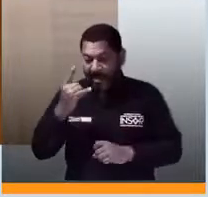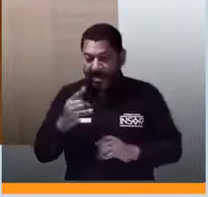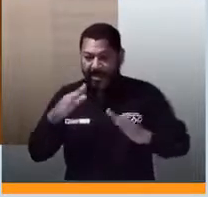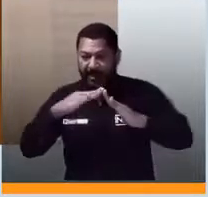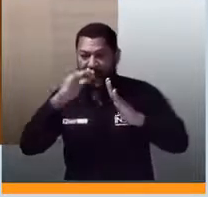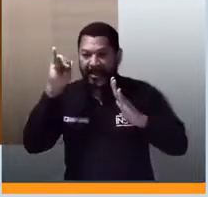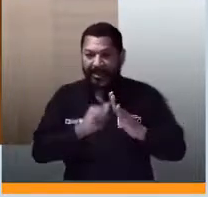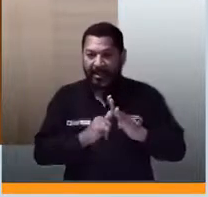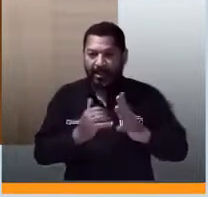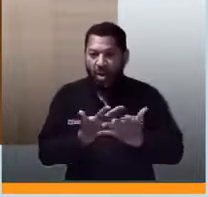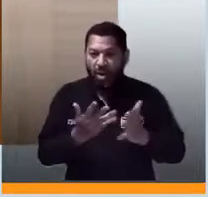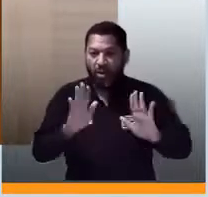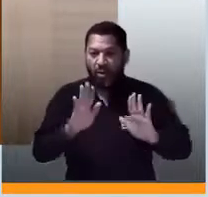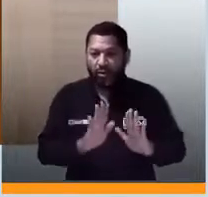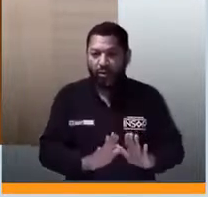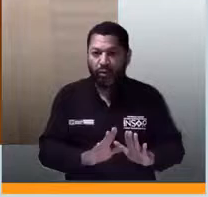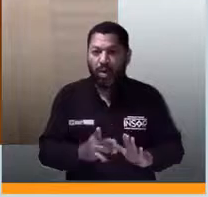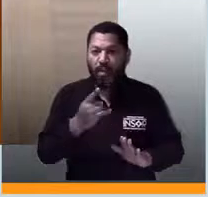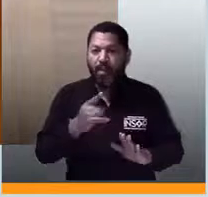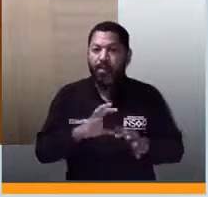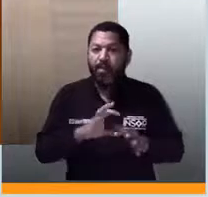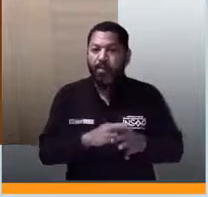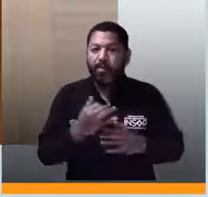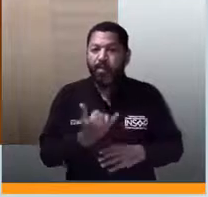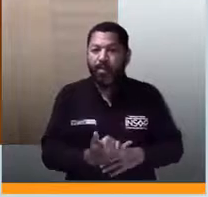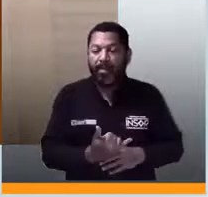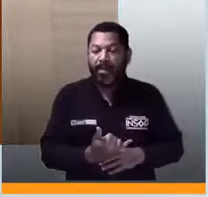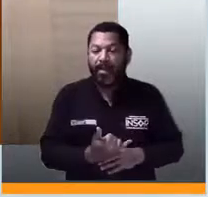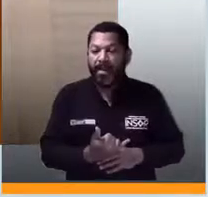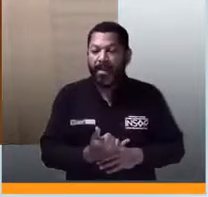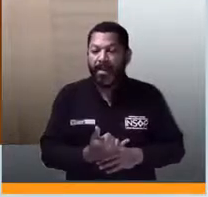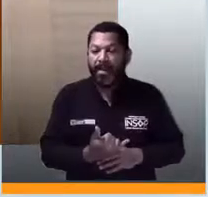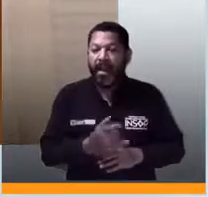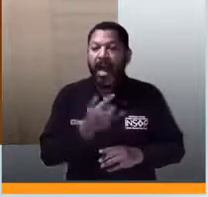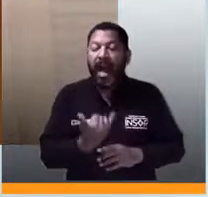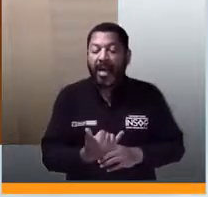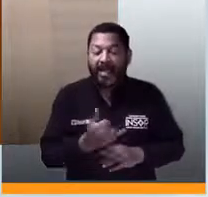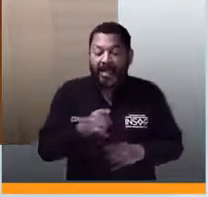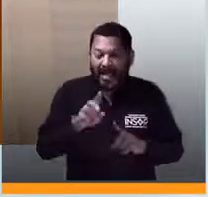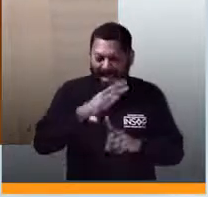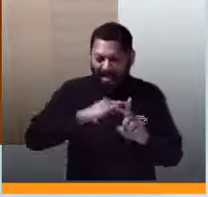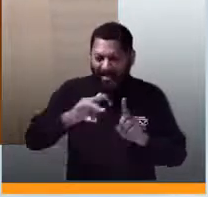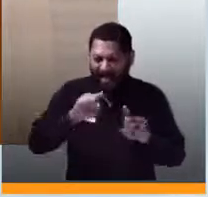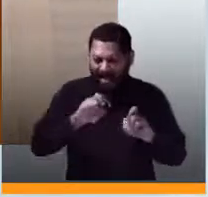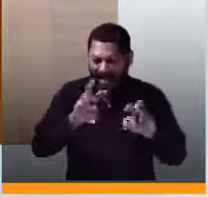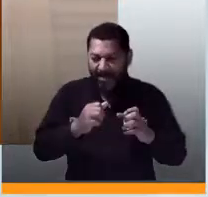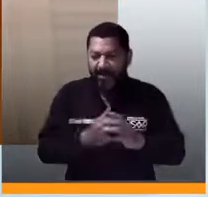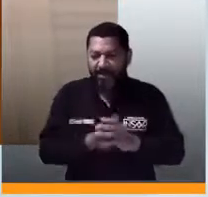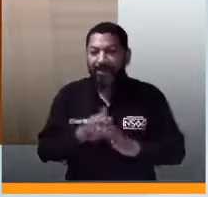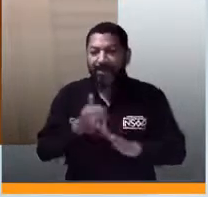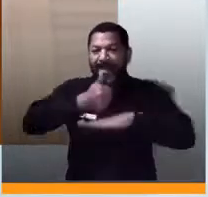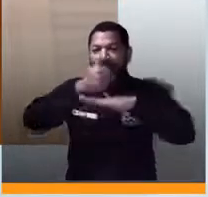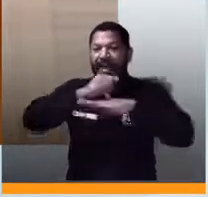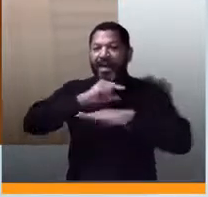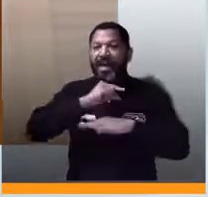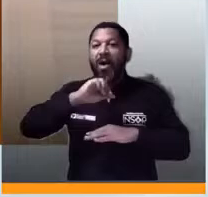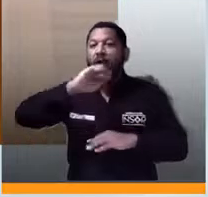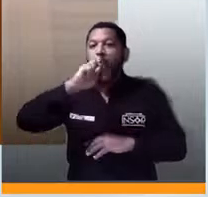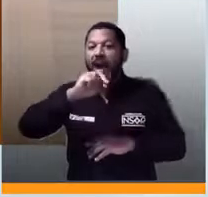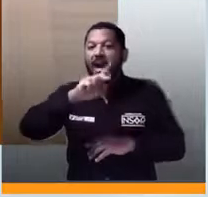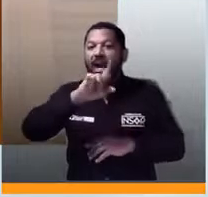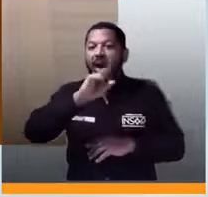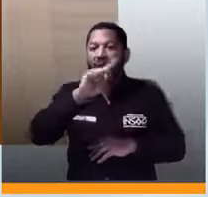confinamientos, etcétera, alrededor del tema. Pero rector Juan Luis, usted nos